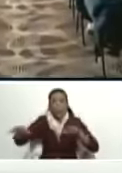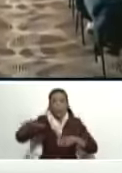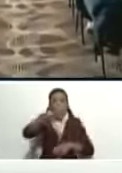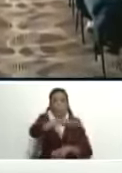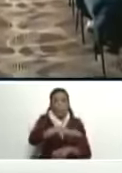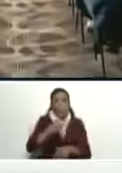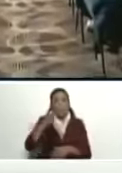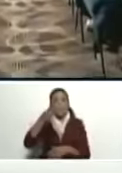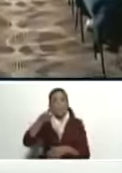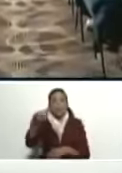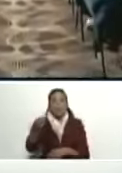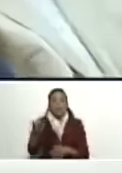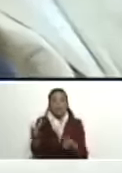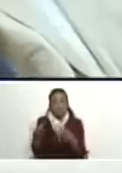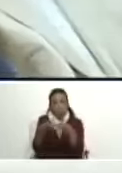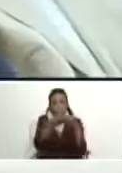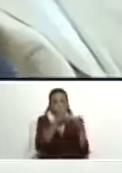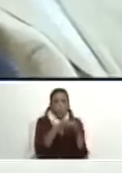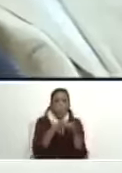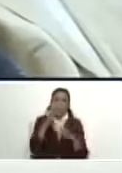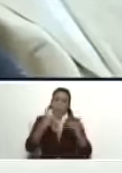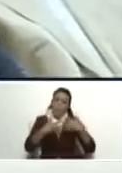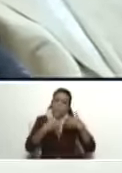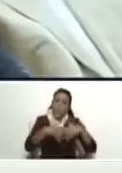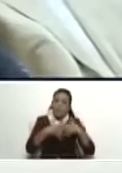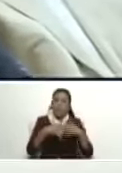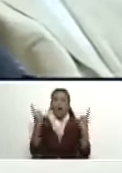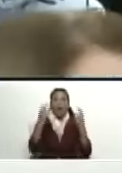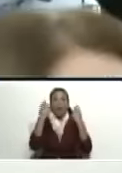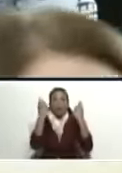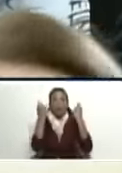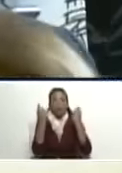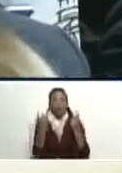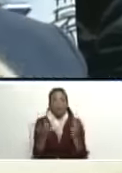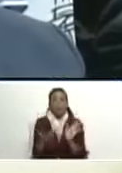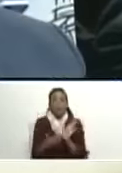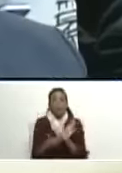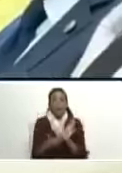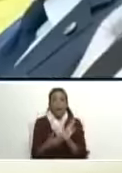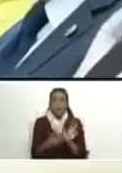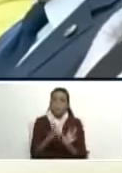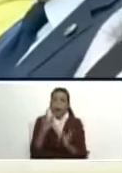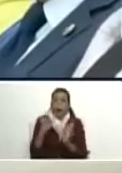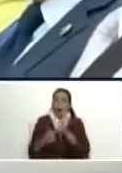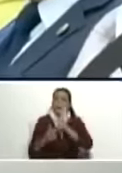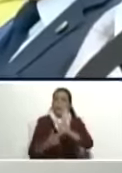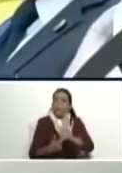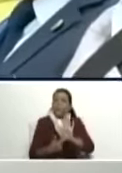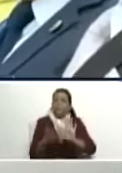país, convocamos a esta jornada para hacer una exposición,